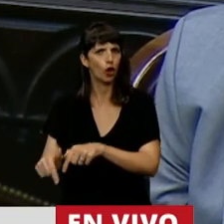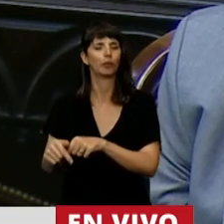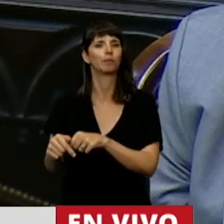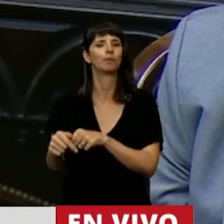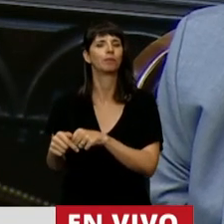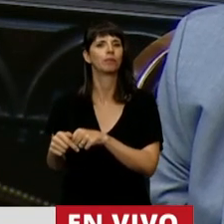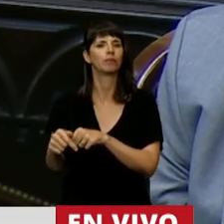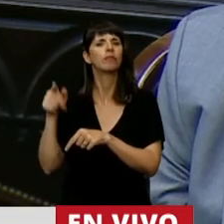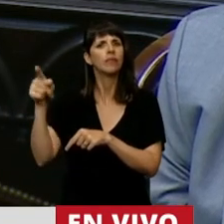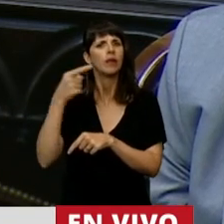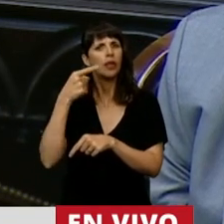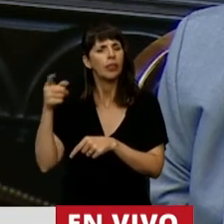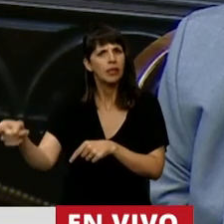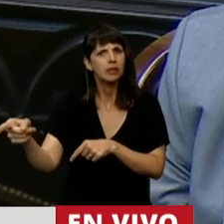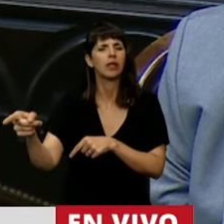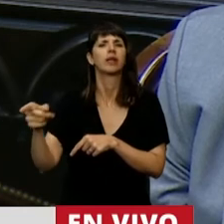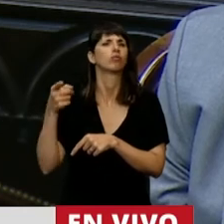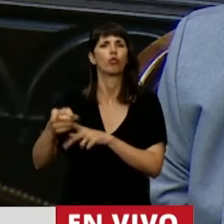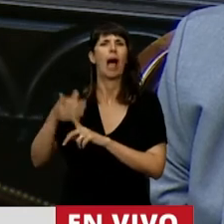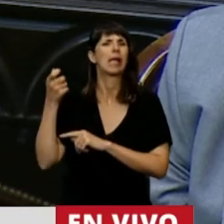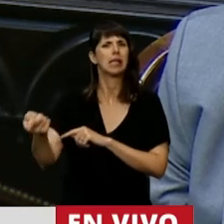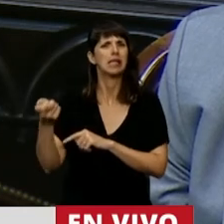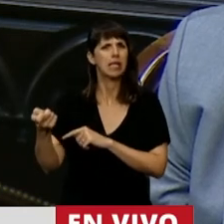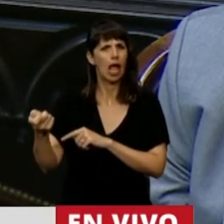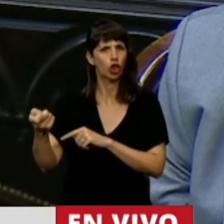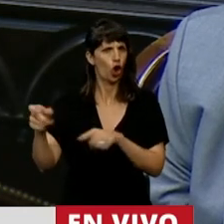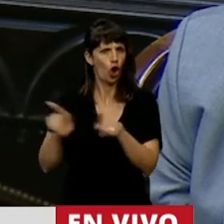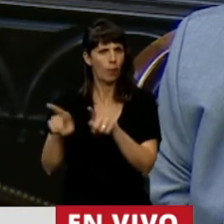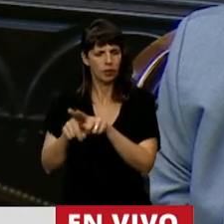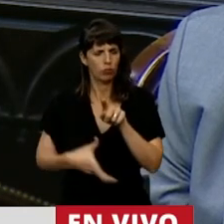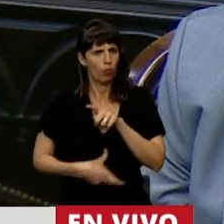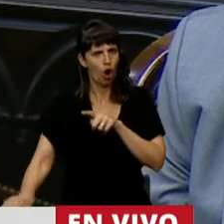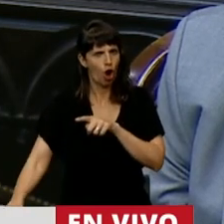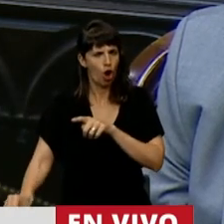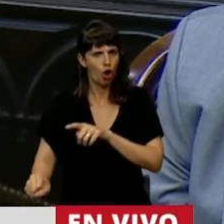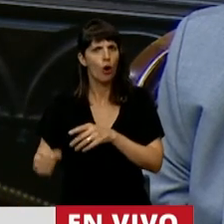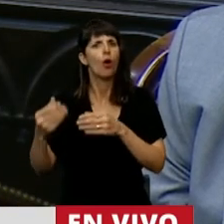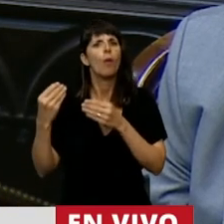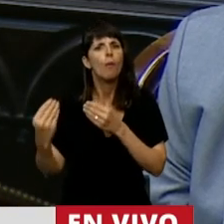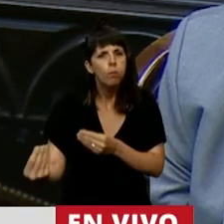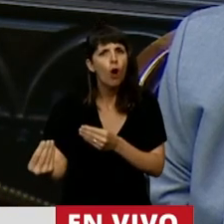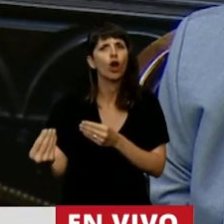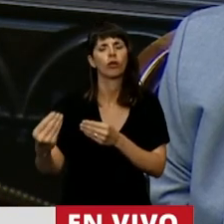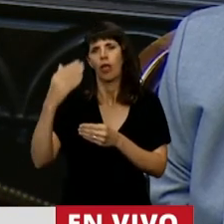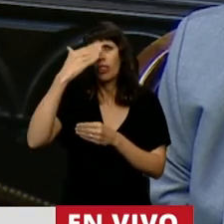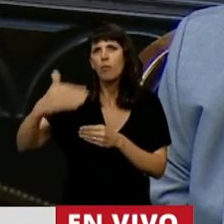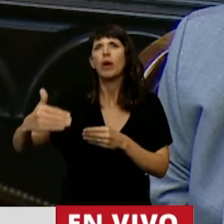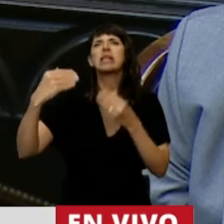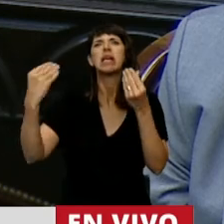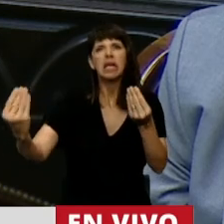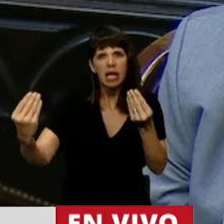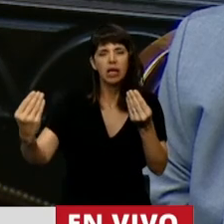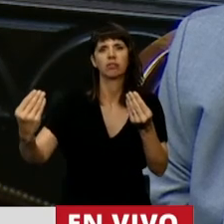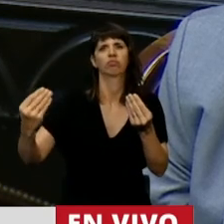decía: es un verdadero crimen el aborto. Las consecuencias personales y sociales son